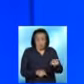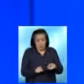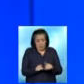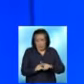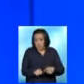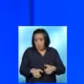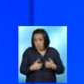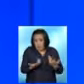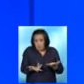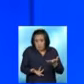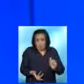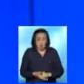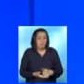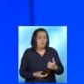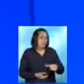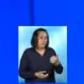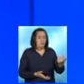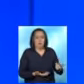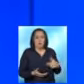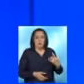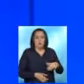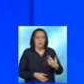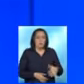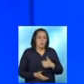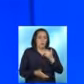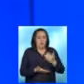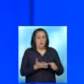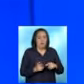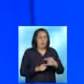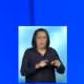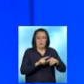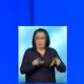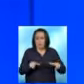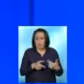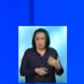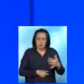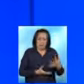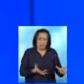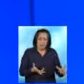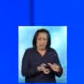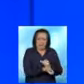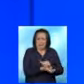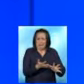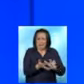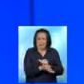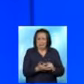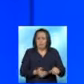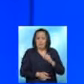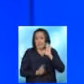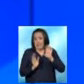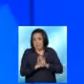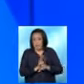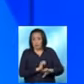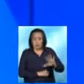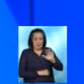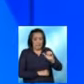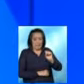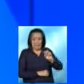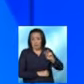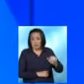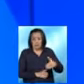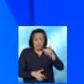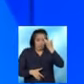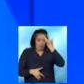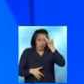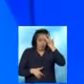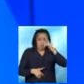vivos. Pero por otro lado, el caos comienza a imperar en diversas zonas que han sido realmente devastadas. En Casma, por ejemplo, muchos enfermos pugnan por